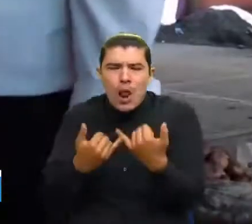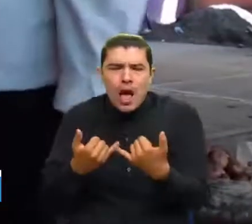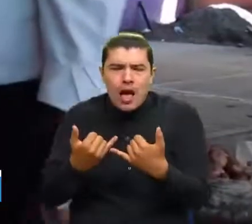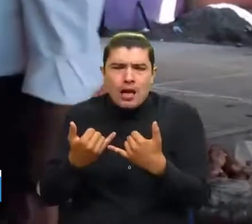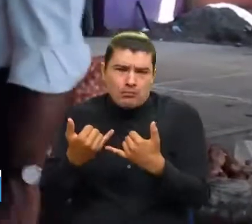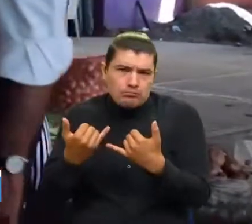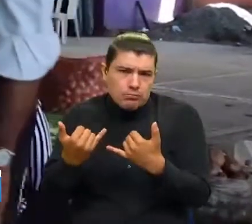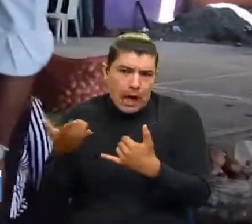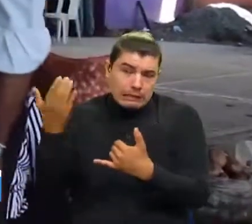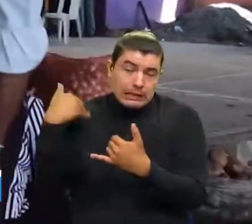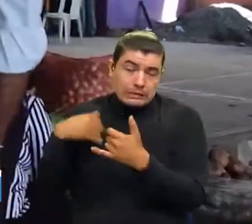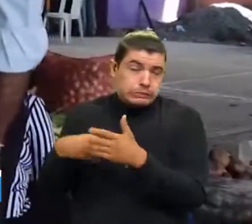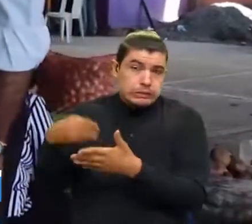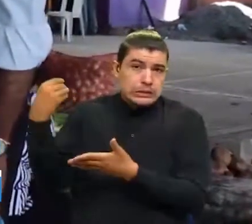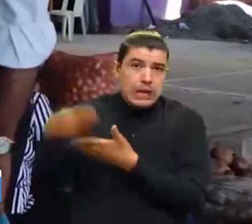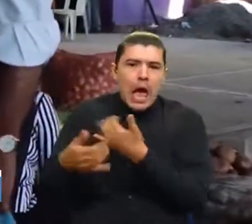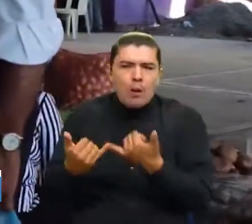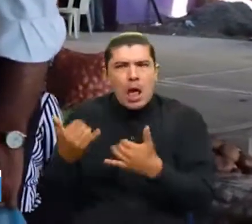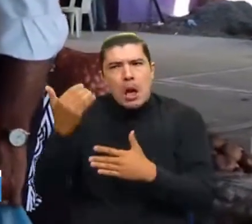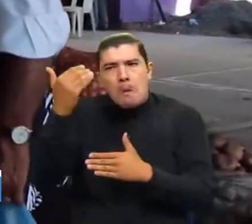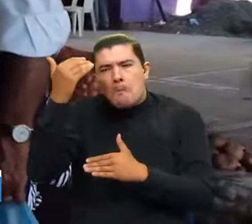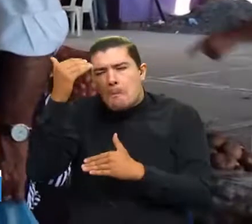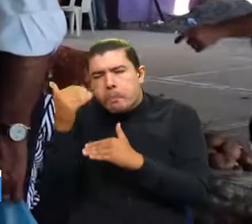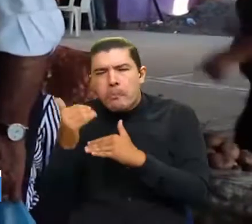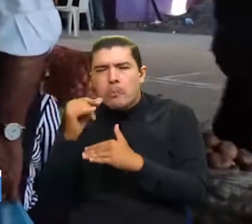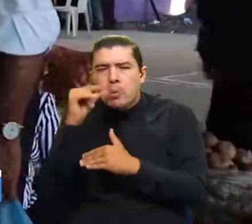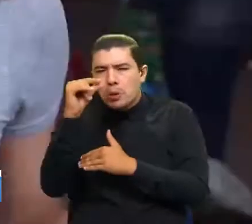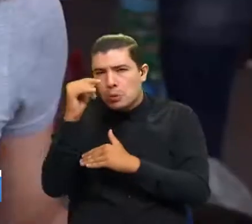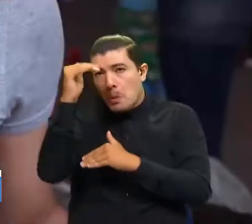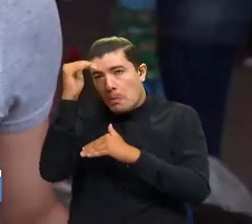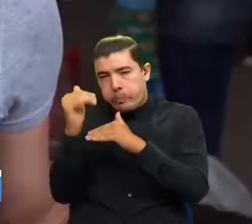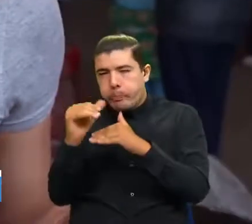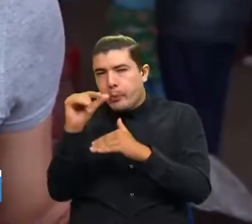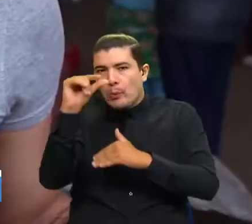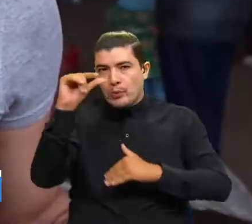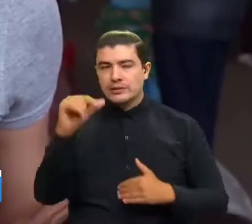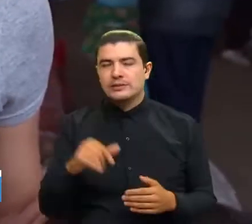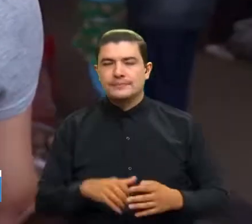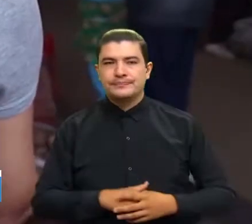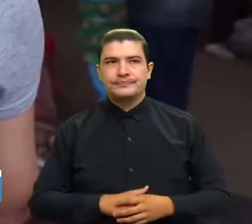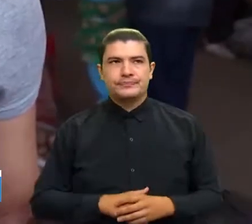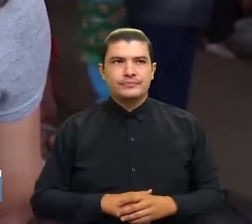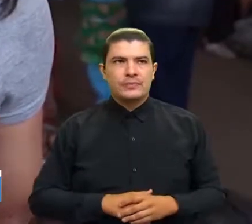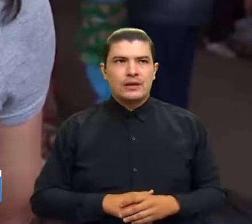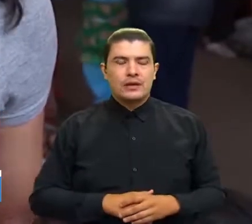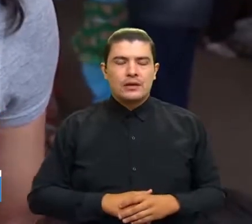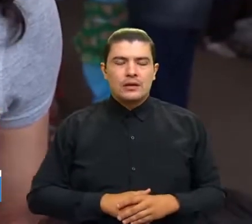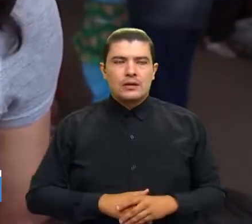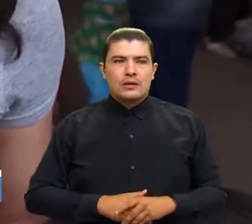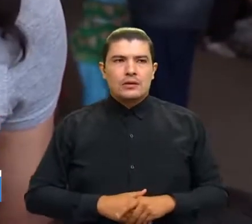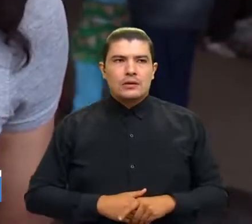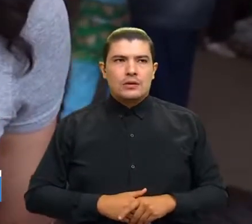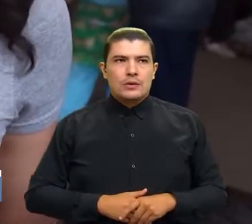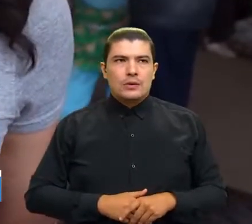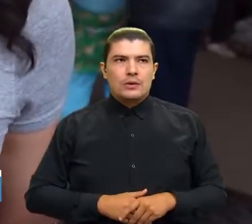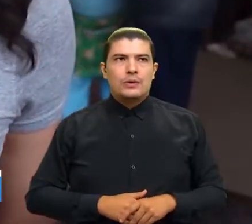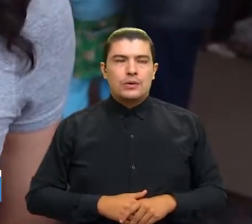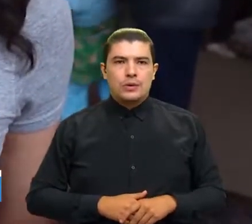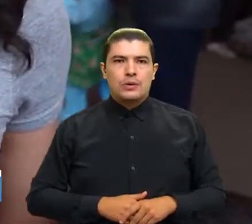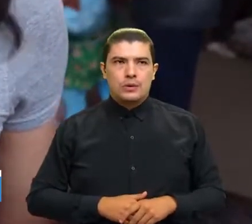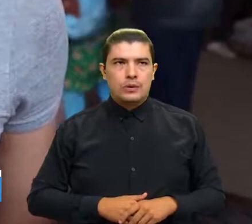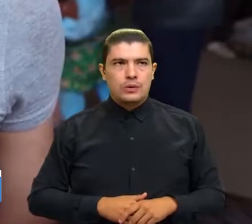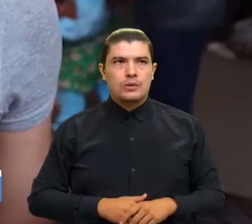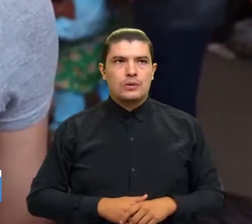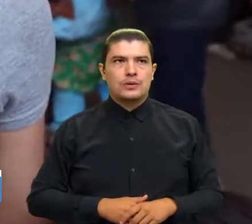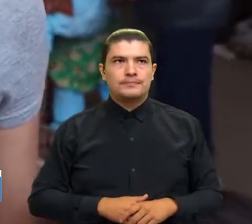Boyacá, hoy se registró una leve disminución. Afortunadamente, hoy ya empezó, hemos venido a comprar